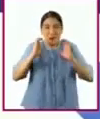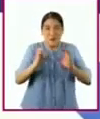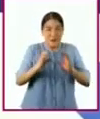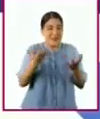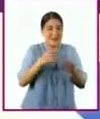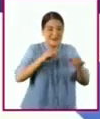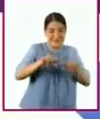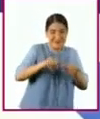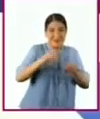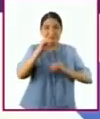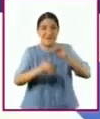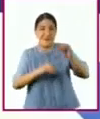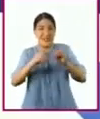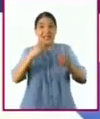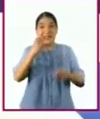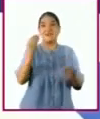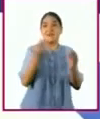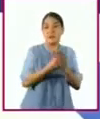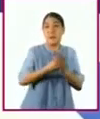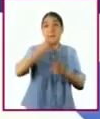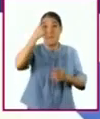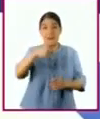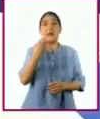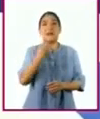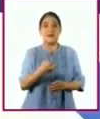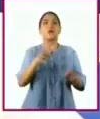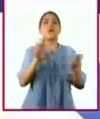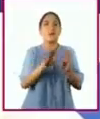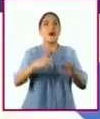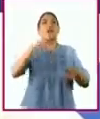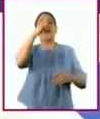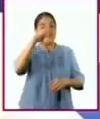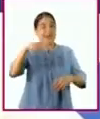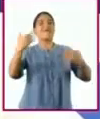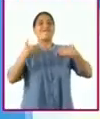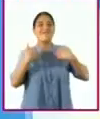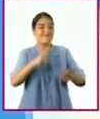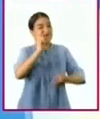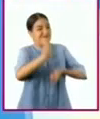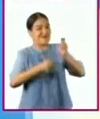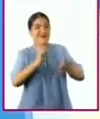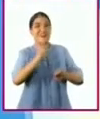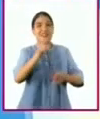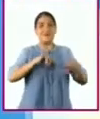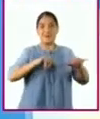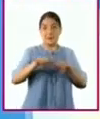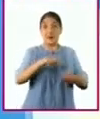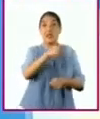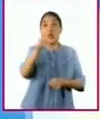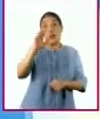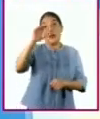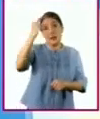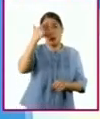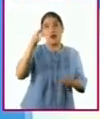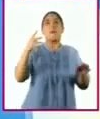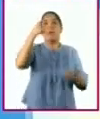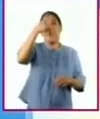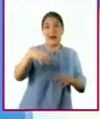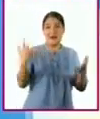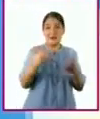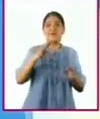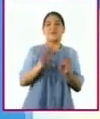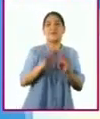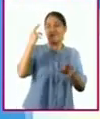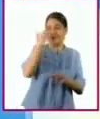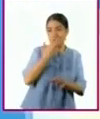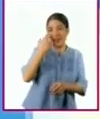nuestra sesión, porque de esta manera se facilita la interpretación de los mapas. Recordemos que para analizar la información